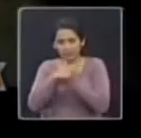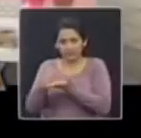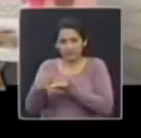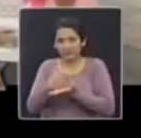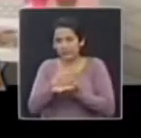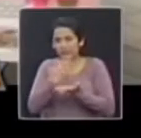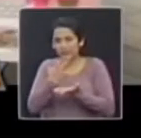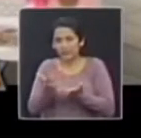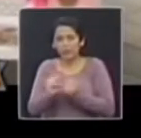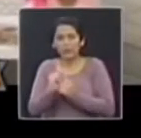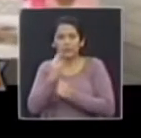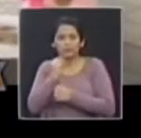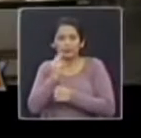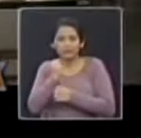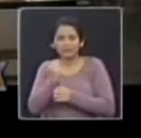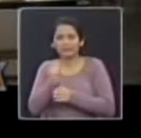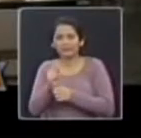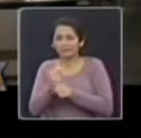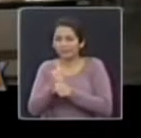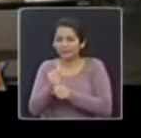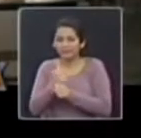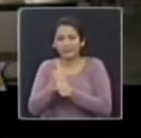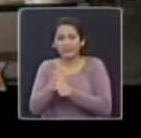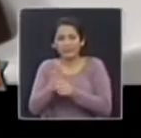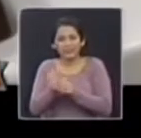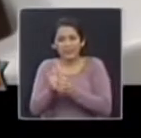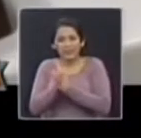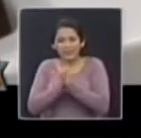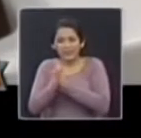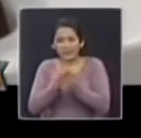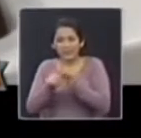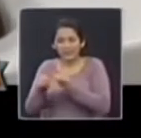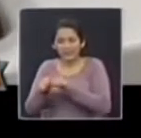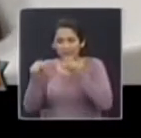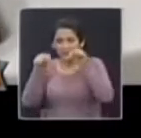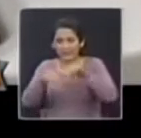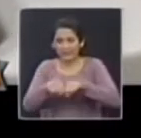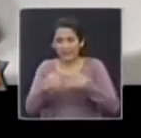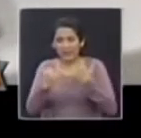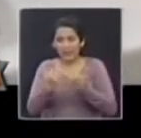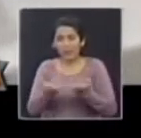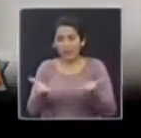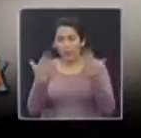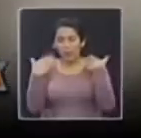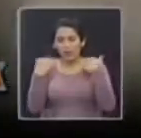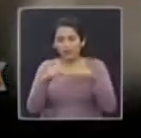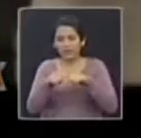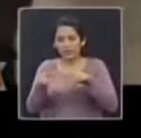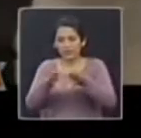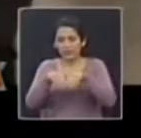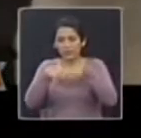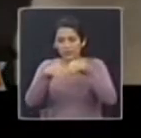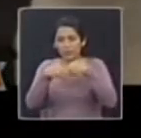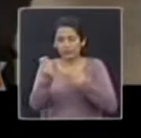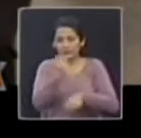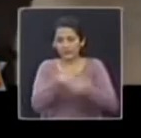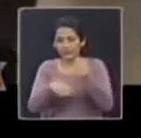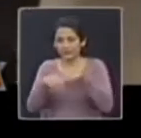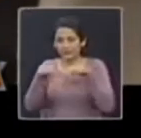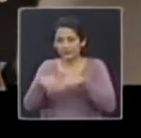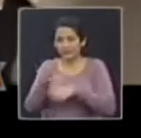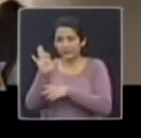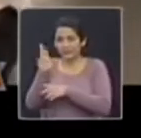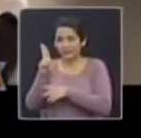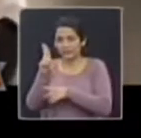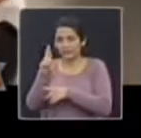que hoy ofrecen en sus tres locales de Mall del Sol, Río Centro Entre Ríos y El Dorado. Tengo, por ejemplo, trufas. Tenemos trufas,